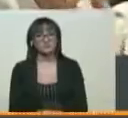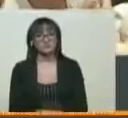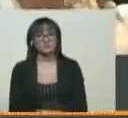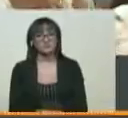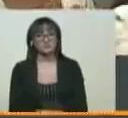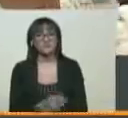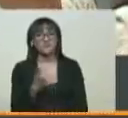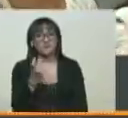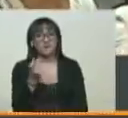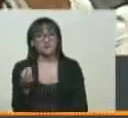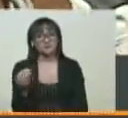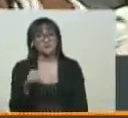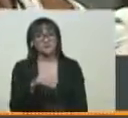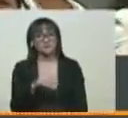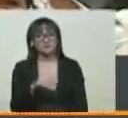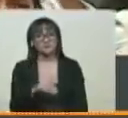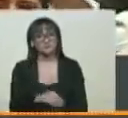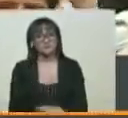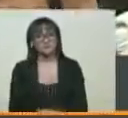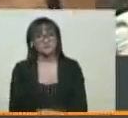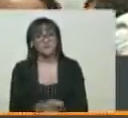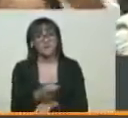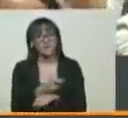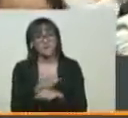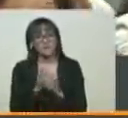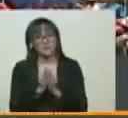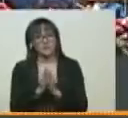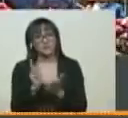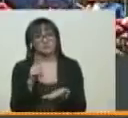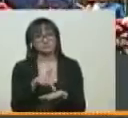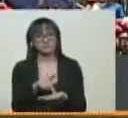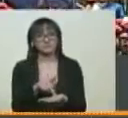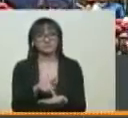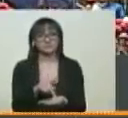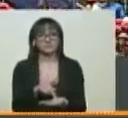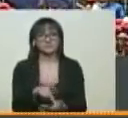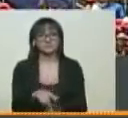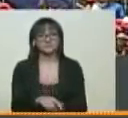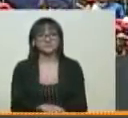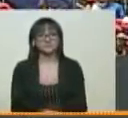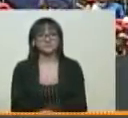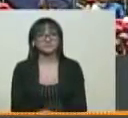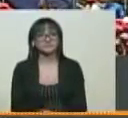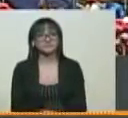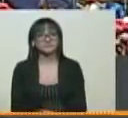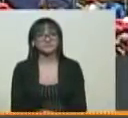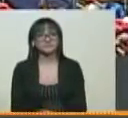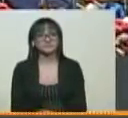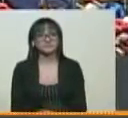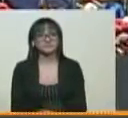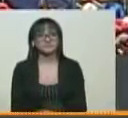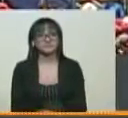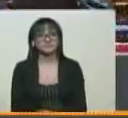Falta todavía, gobernador, por favor, acérquese. Compañero Miguel Rodríguez,